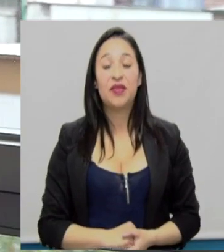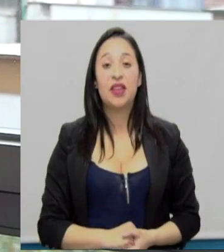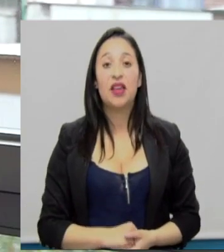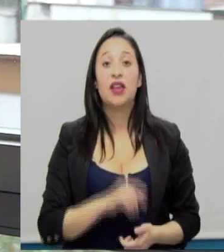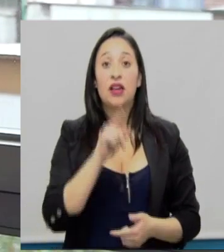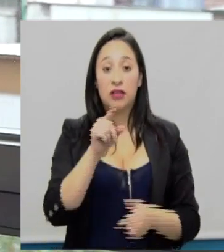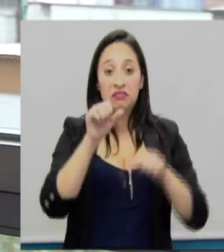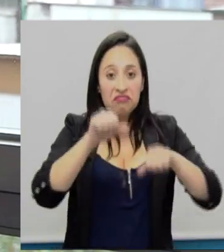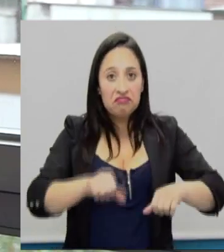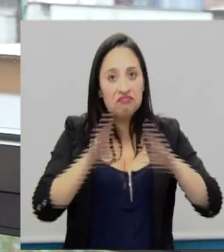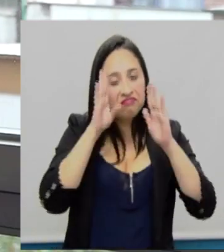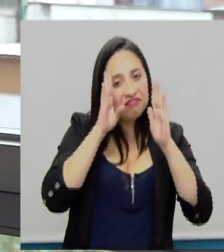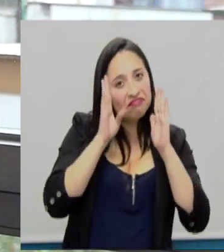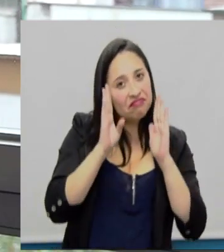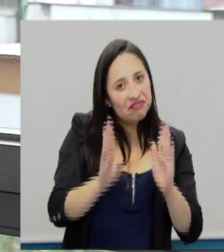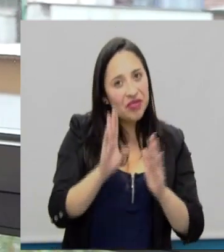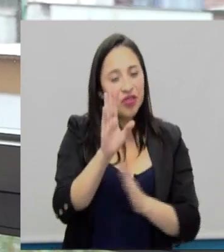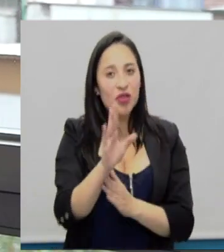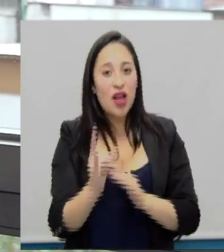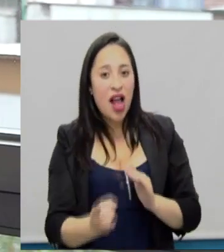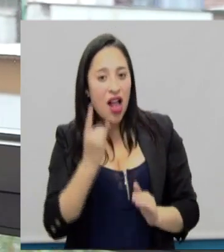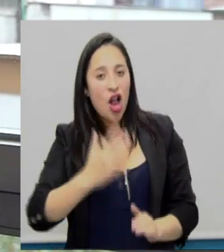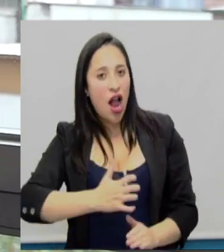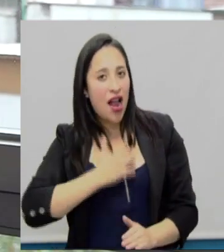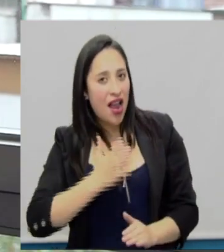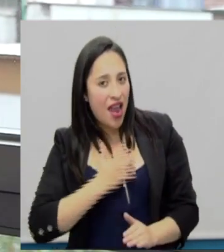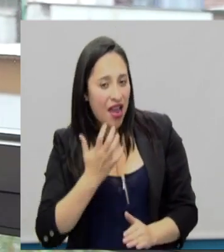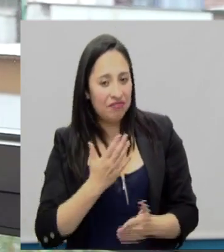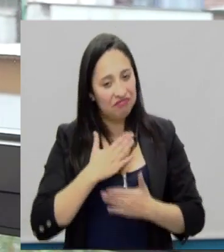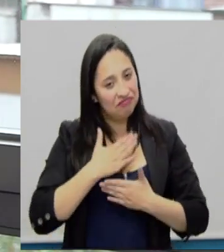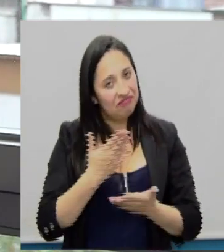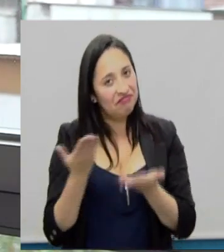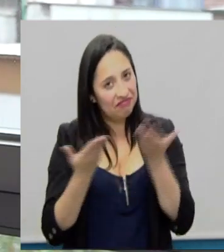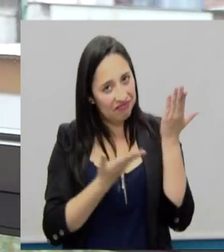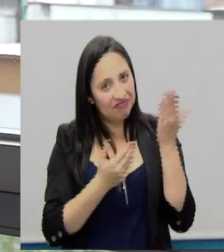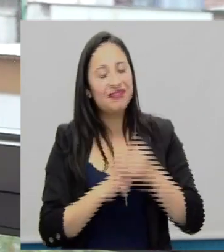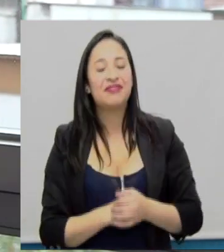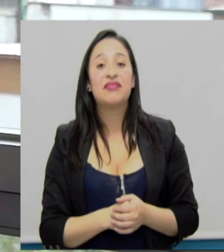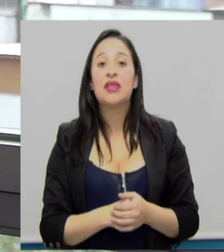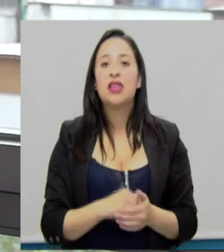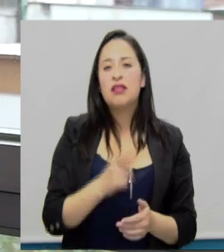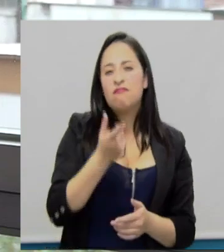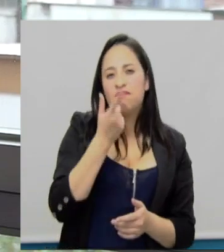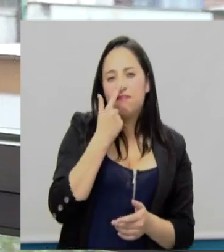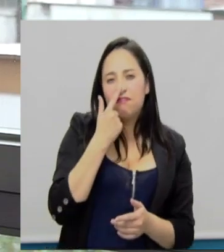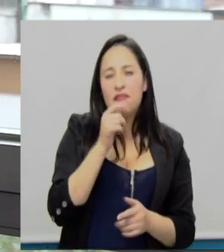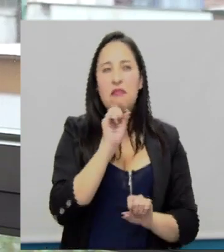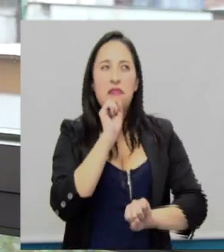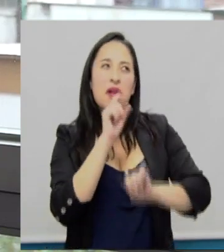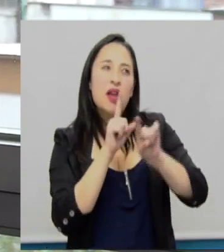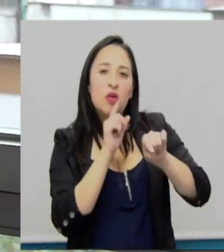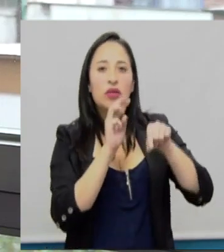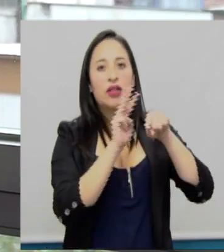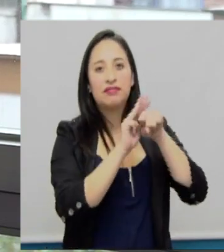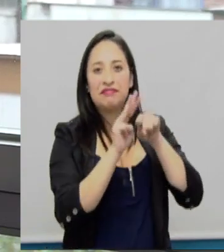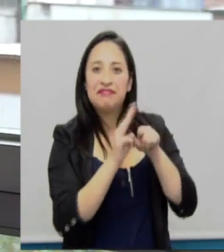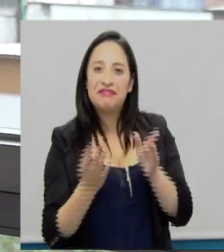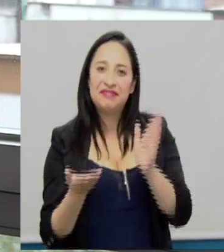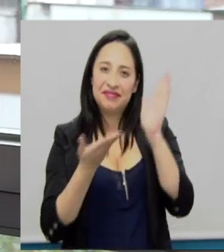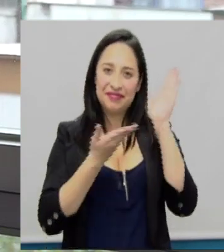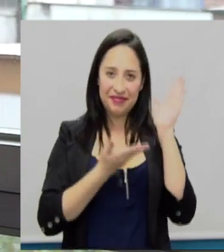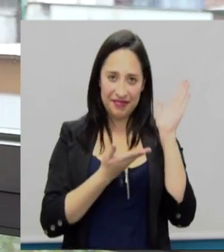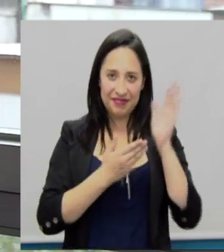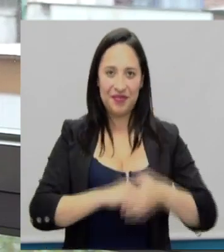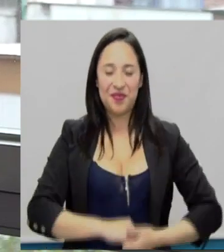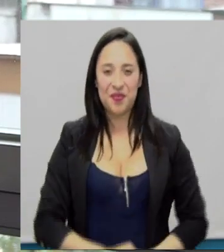018-910-060, que está lista y dispuesta para recibir sus peticiones, quejas y reclamos. También pueden llevar a cabo sus consultas en la página